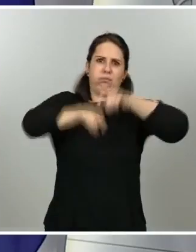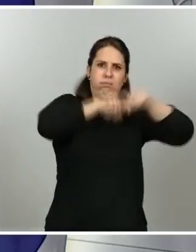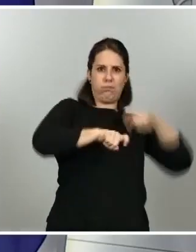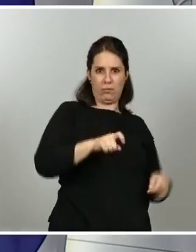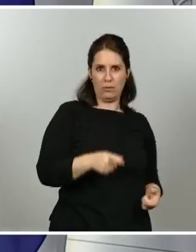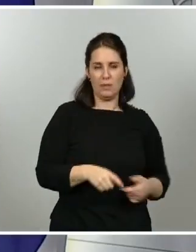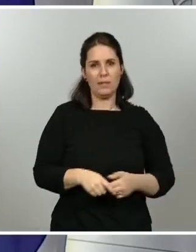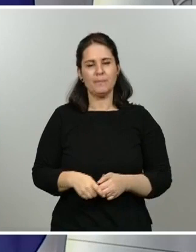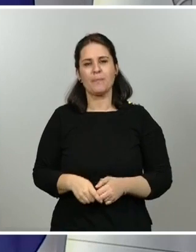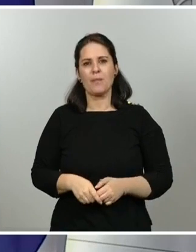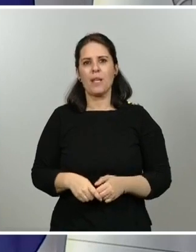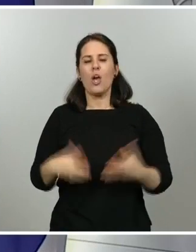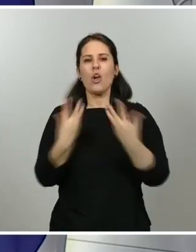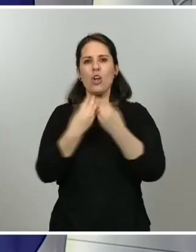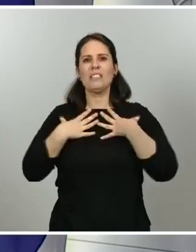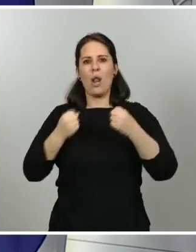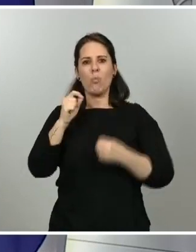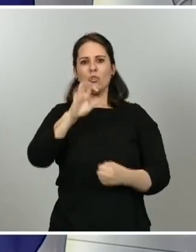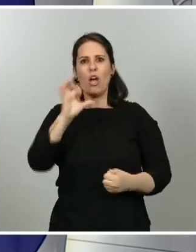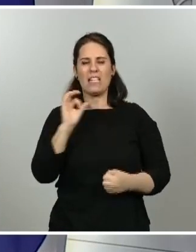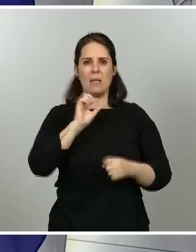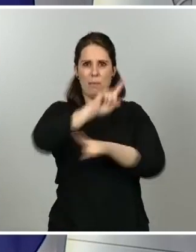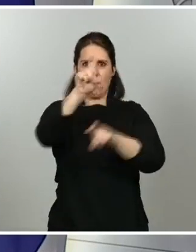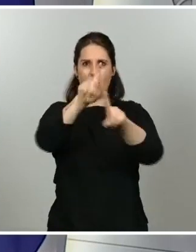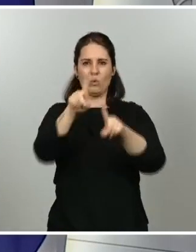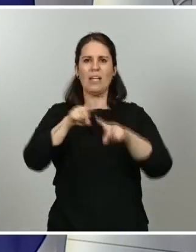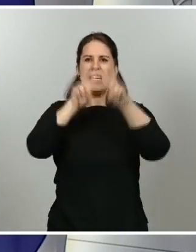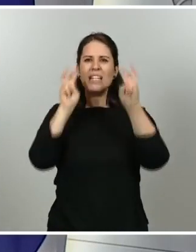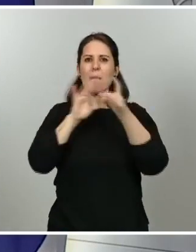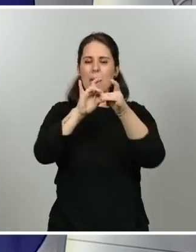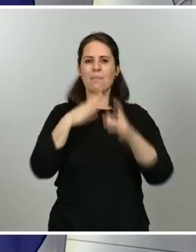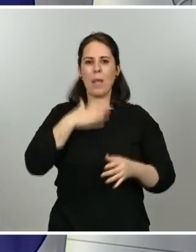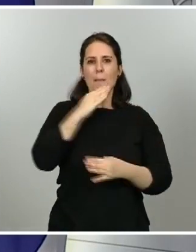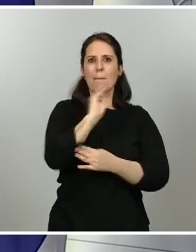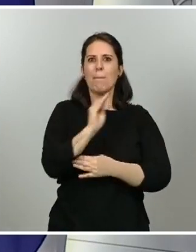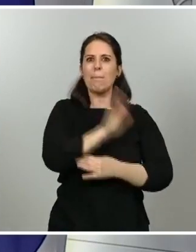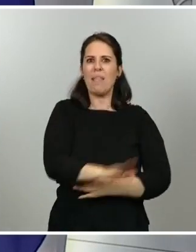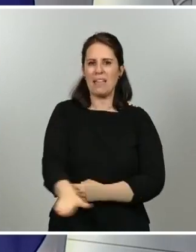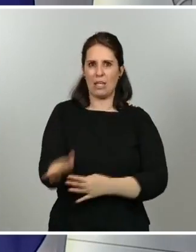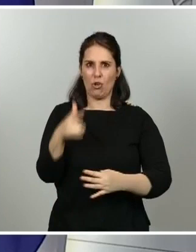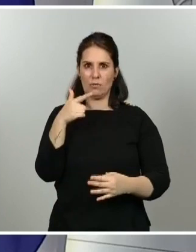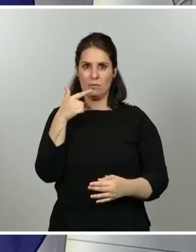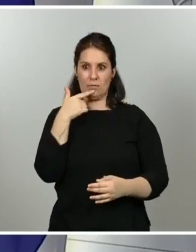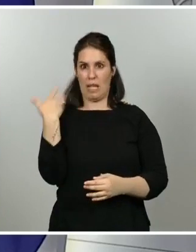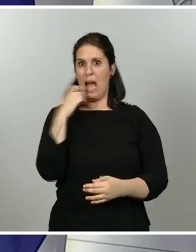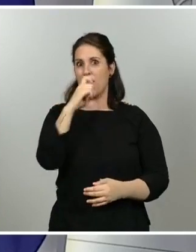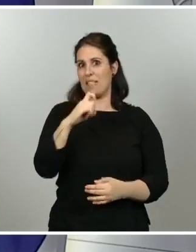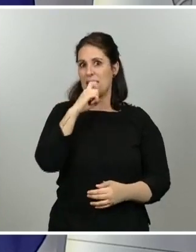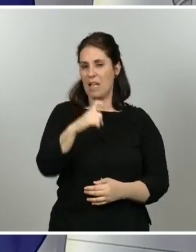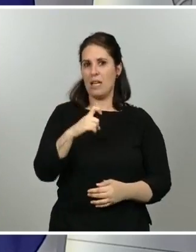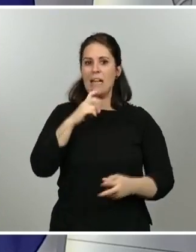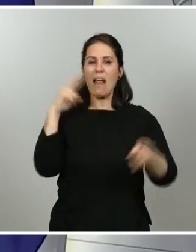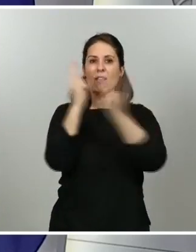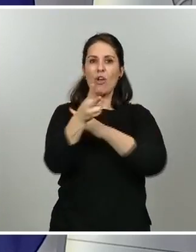le pregunta si tiene novedades respecto al shock pediátrico que advertían los pediatras hace unos días y respecto a las reacciones cutáneas en pacientes